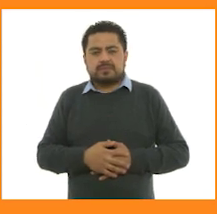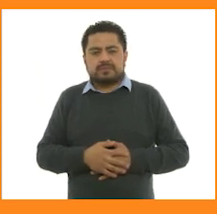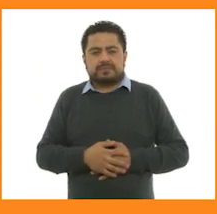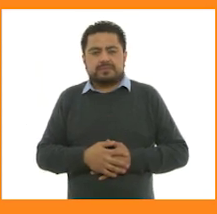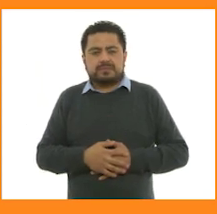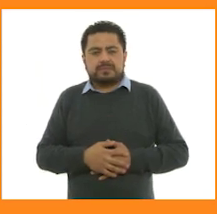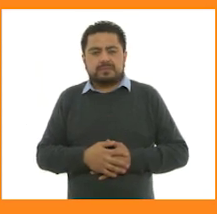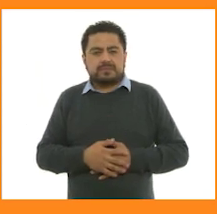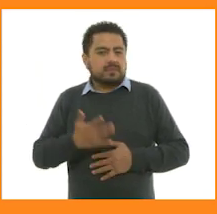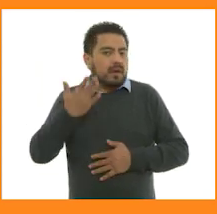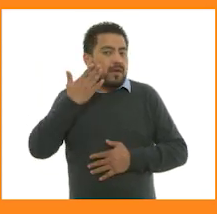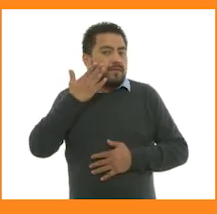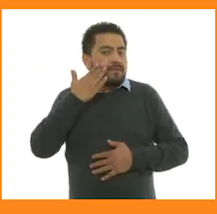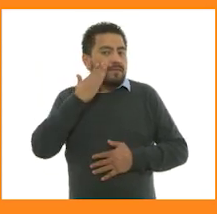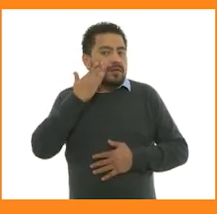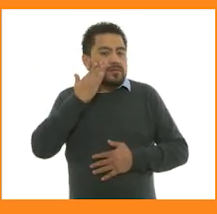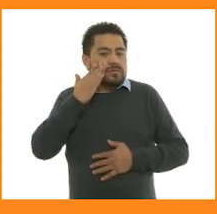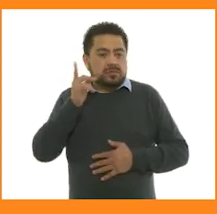buzon.escolar@nube.cep.gov.mx. Facebook